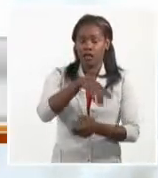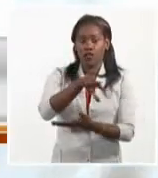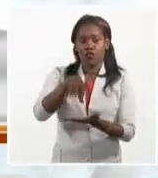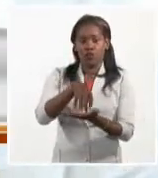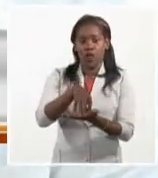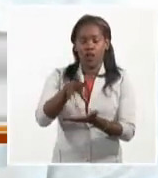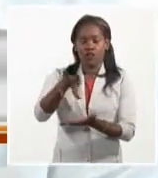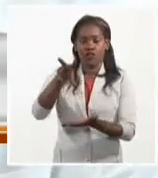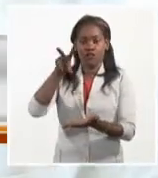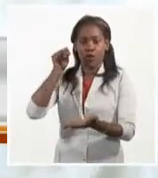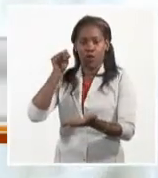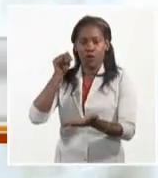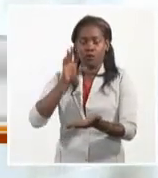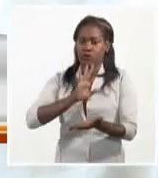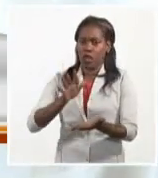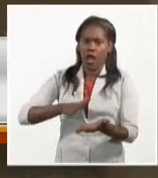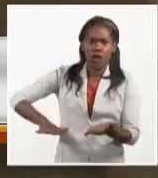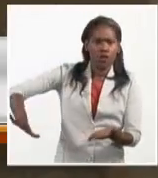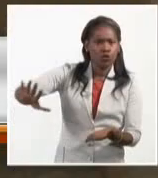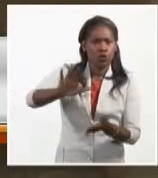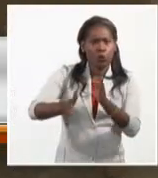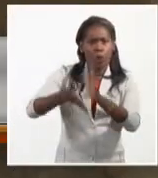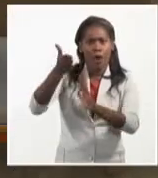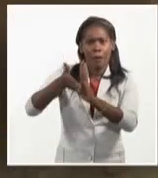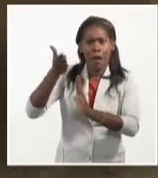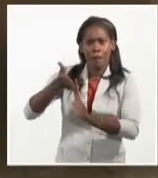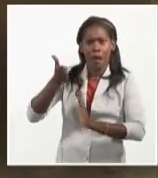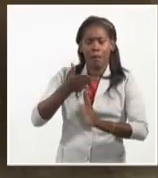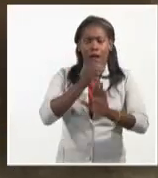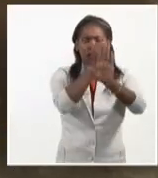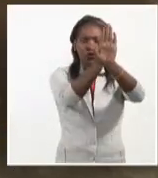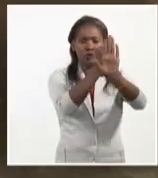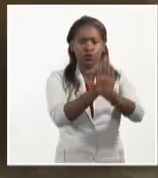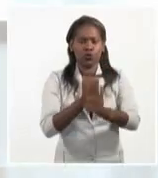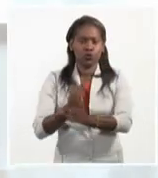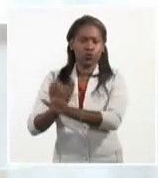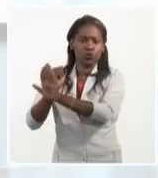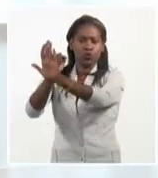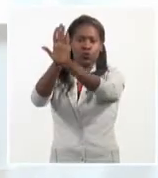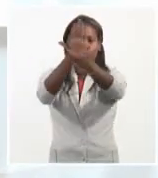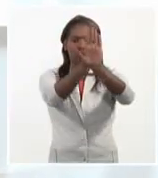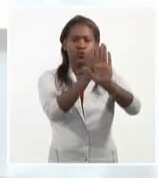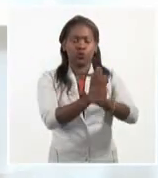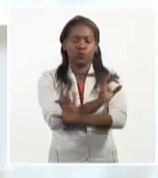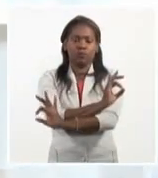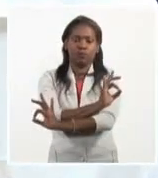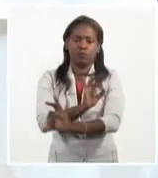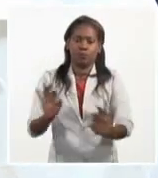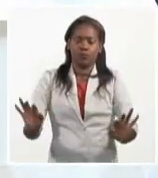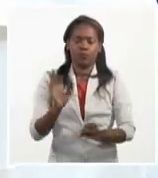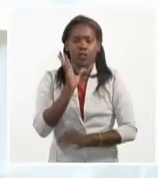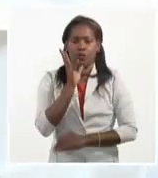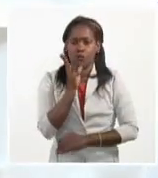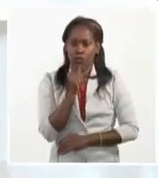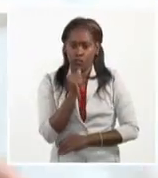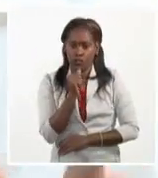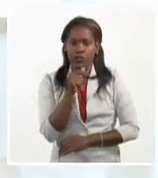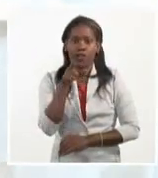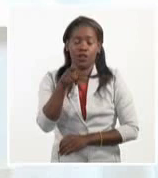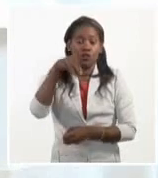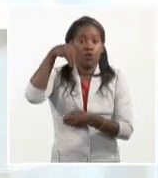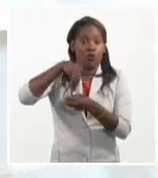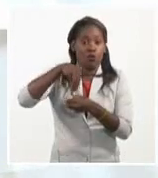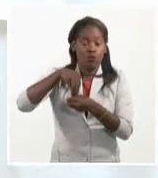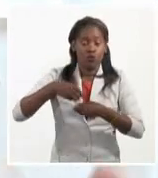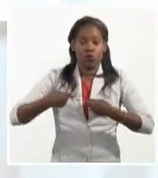echape prácticamente general en todos los locales. El monto total de mantenimiento que se realizó prácticamente llegó a ser una inversión que fue